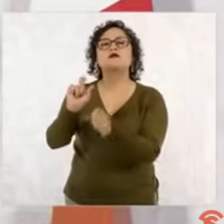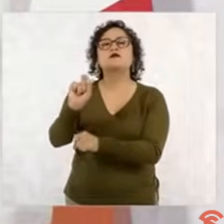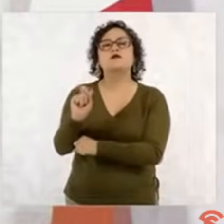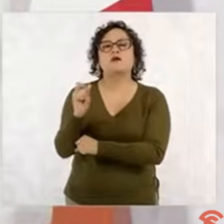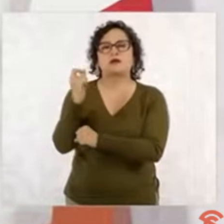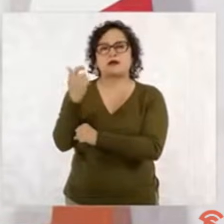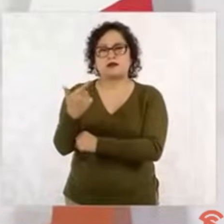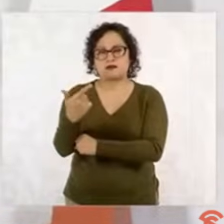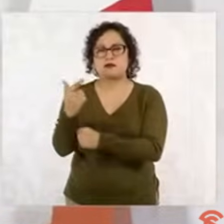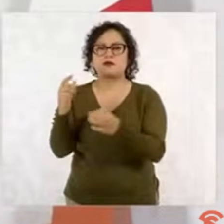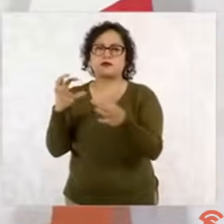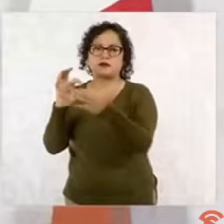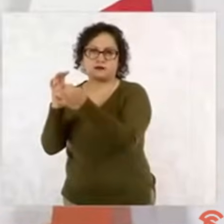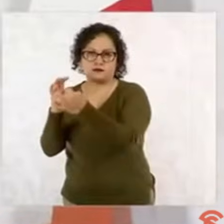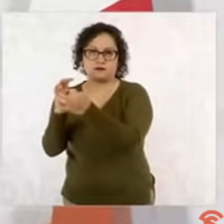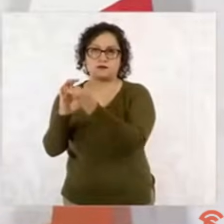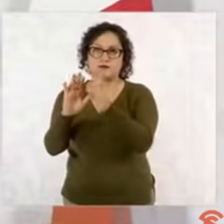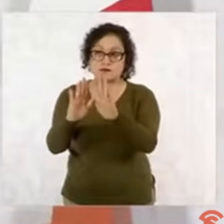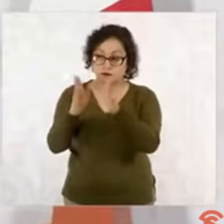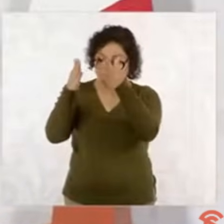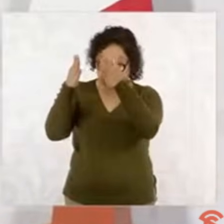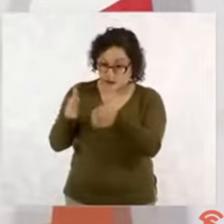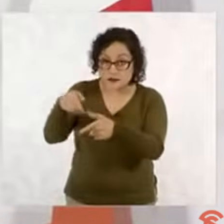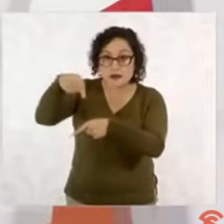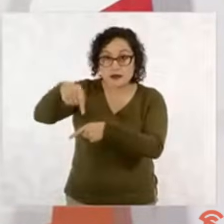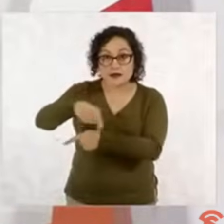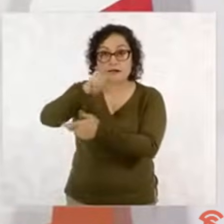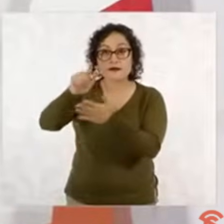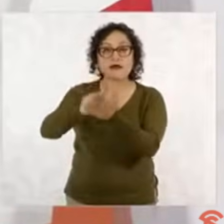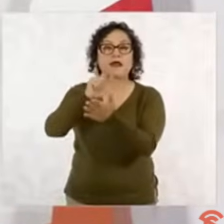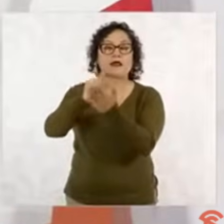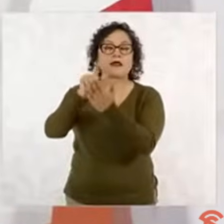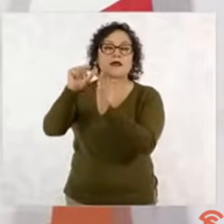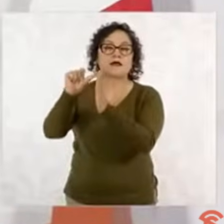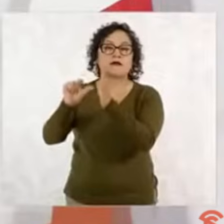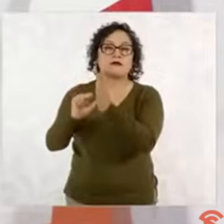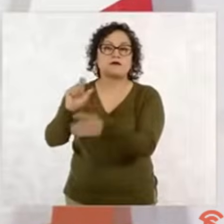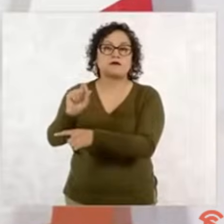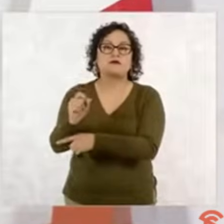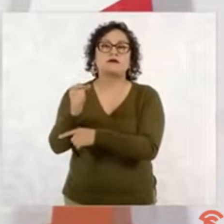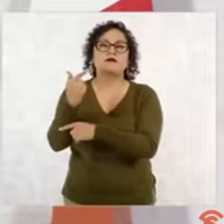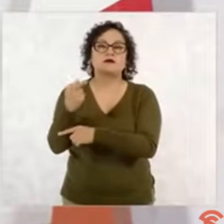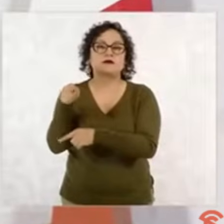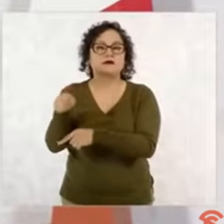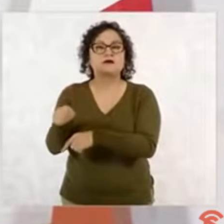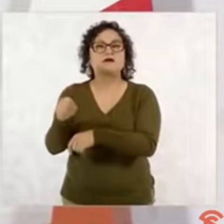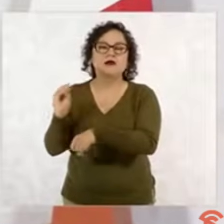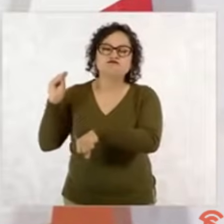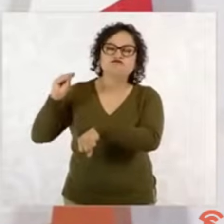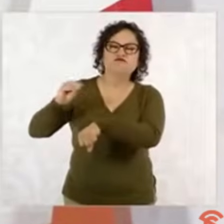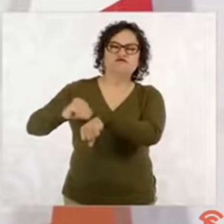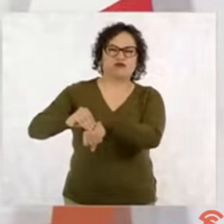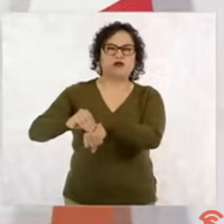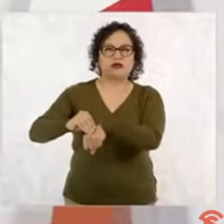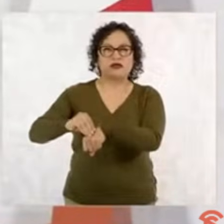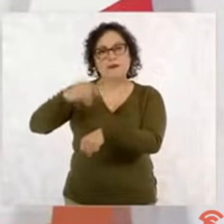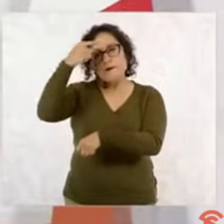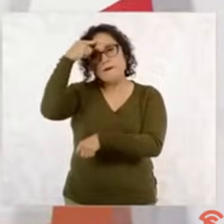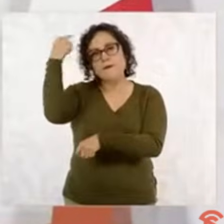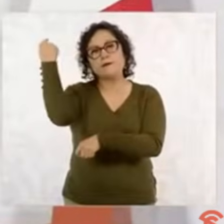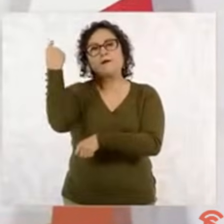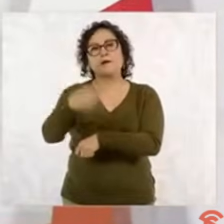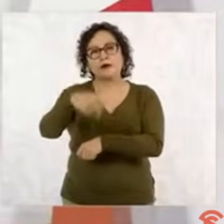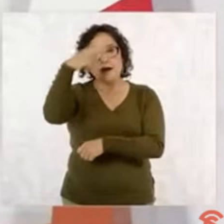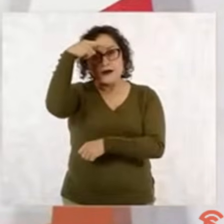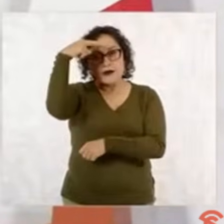importante establecer que esta segunda es la que sienta las bases para que el Estado mexicano recupere la rectoría sobre el